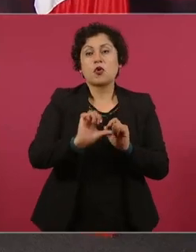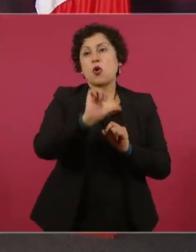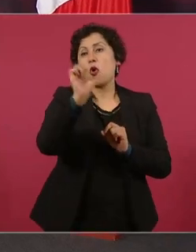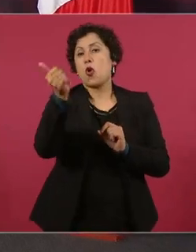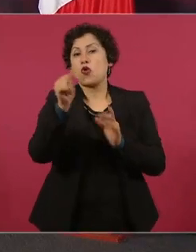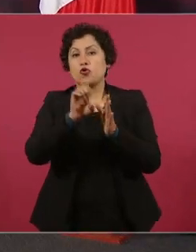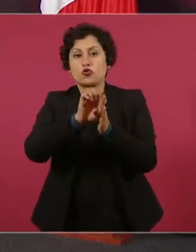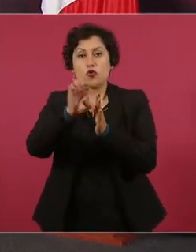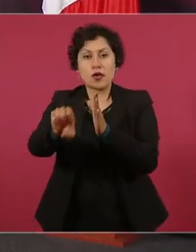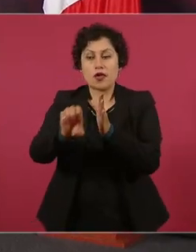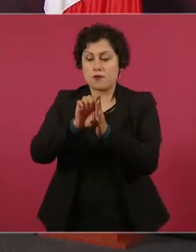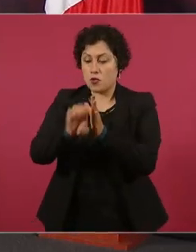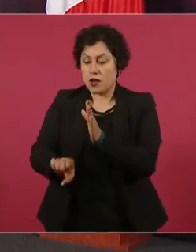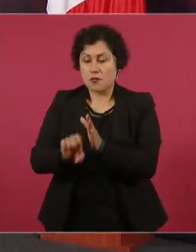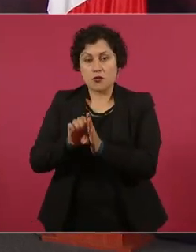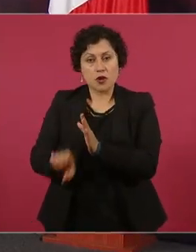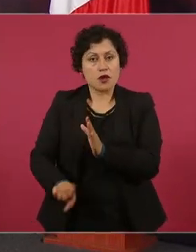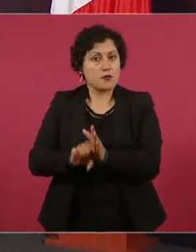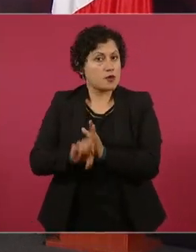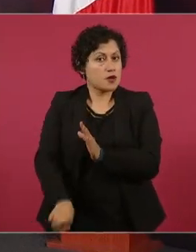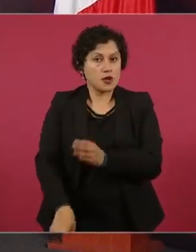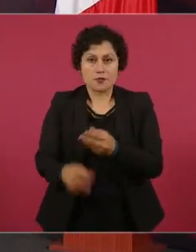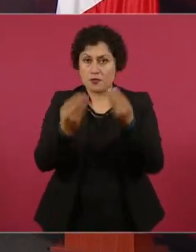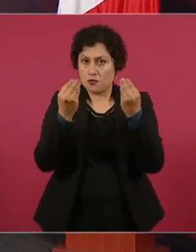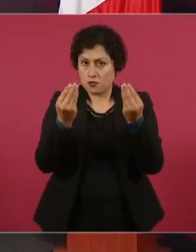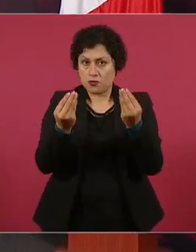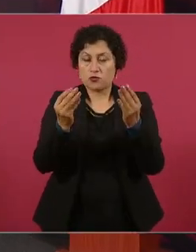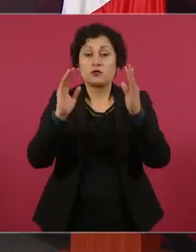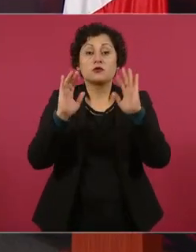pero en tiempo ¿quién hace